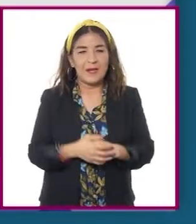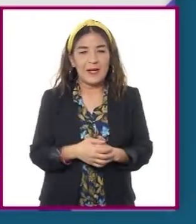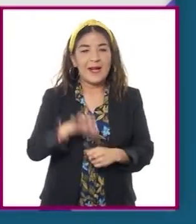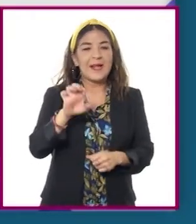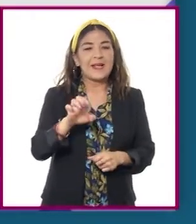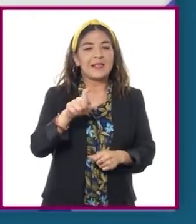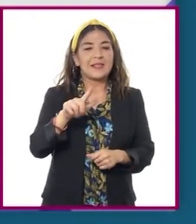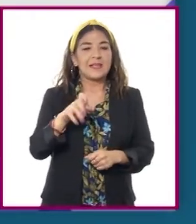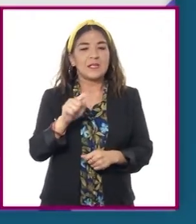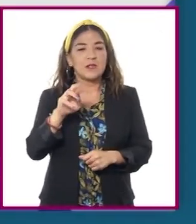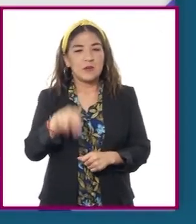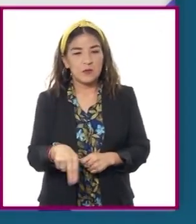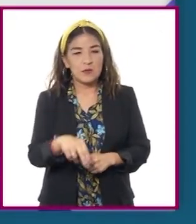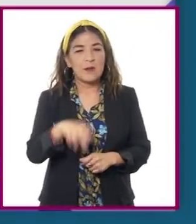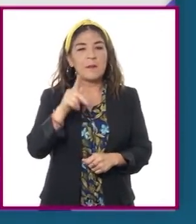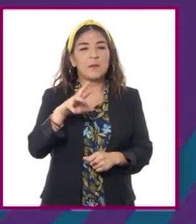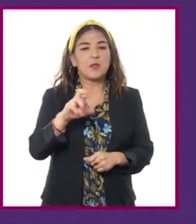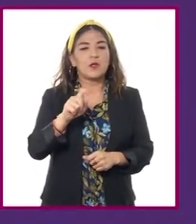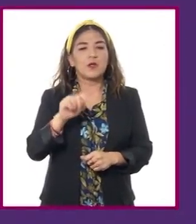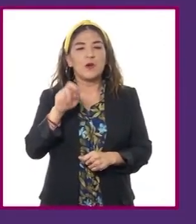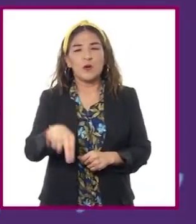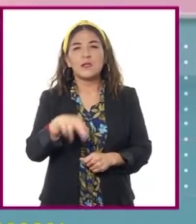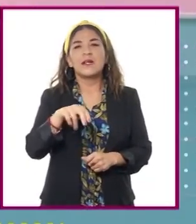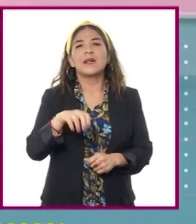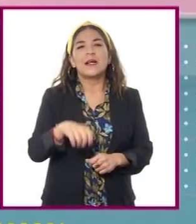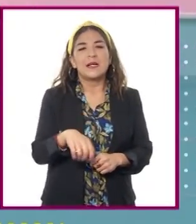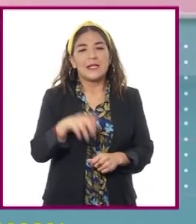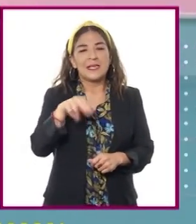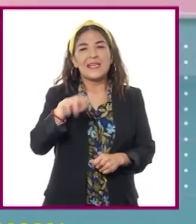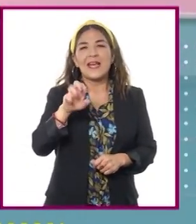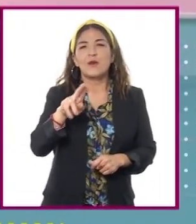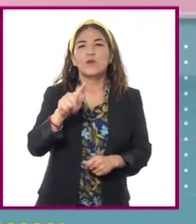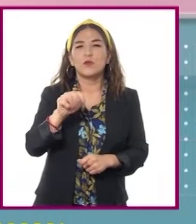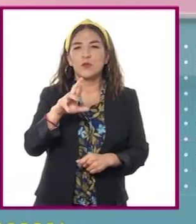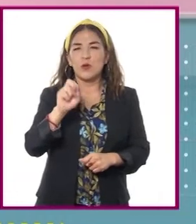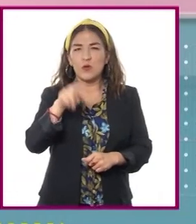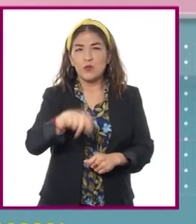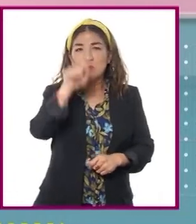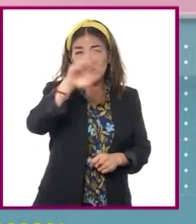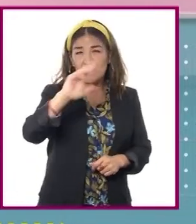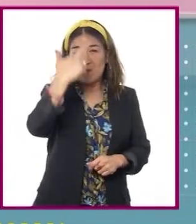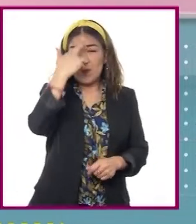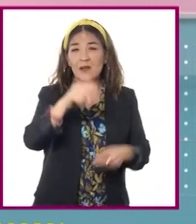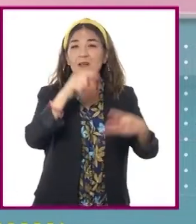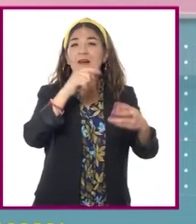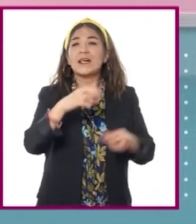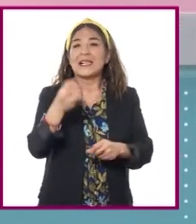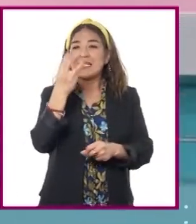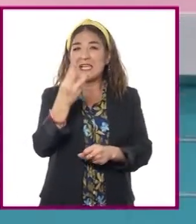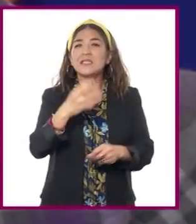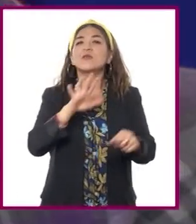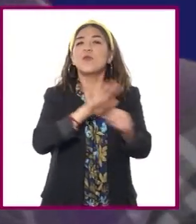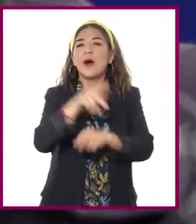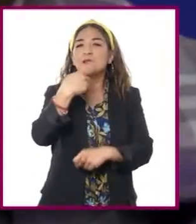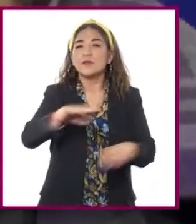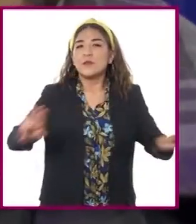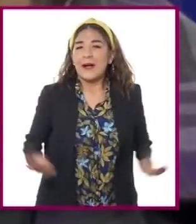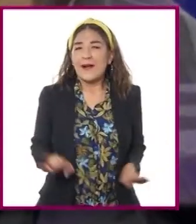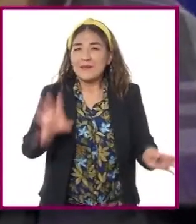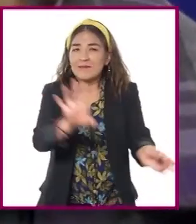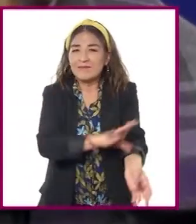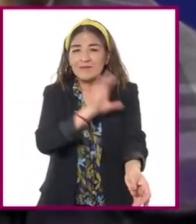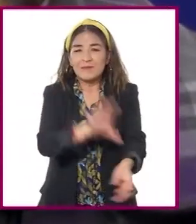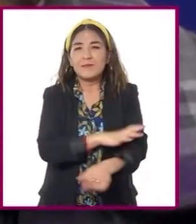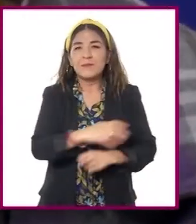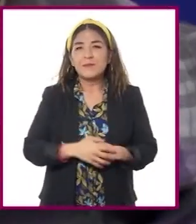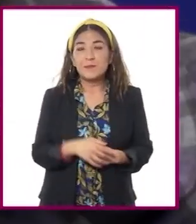electrones, protones y neutrones. ¿Recuerdan qué cargas tiene cada una de estas partículas? Para